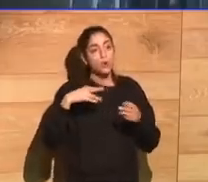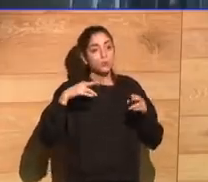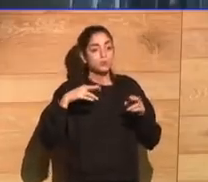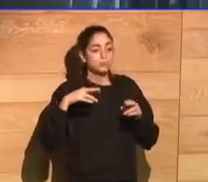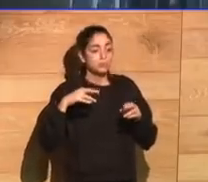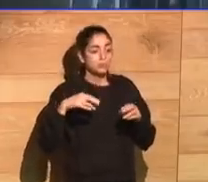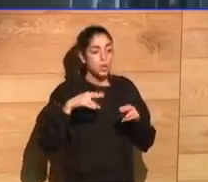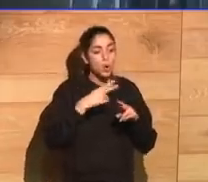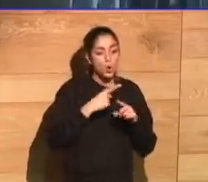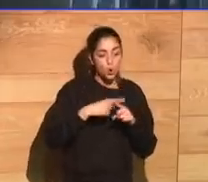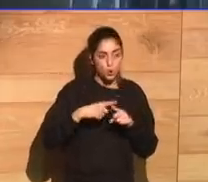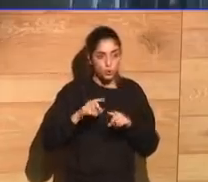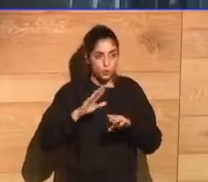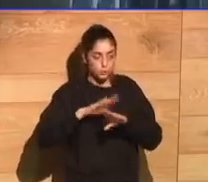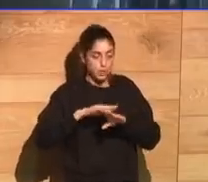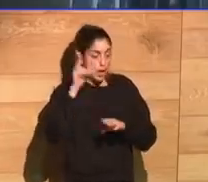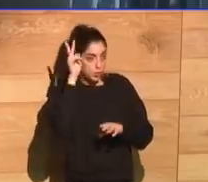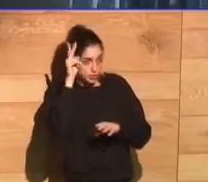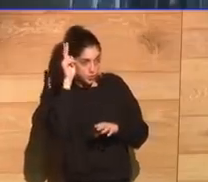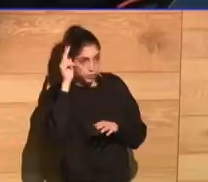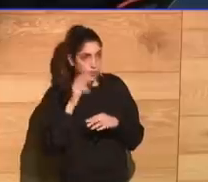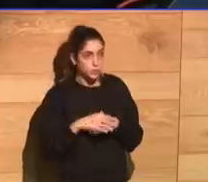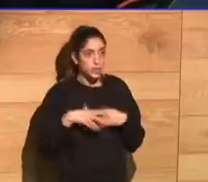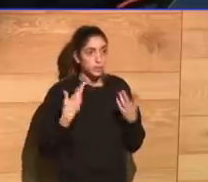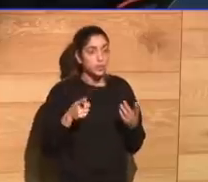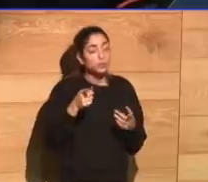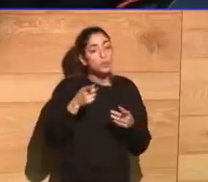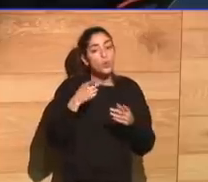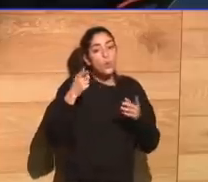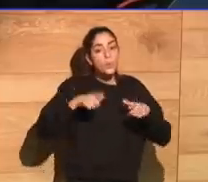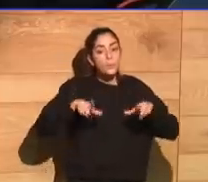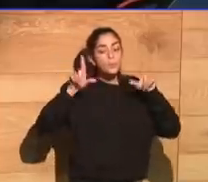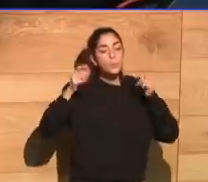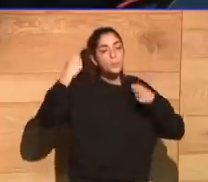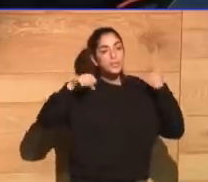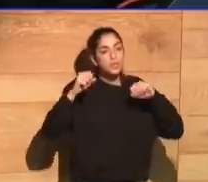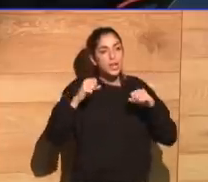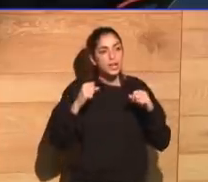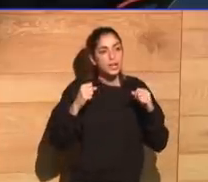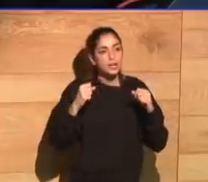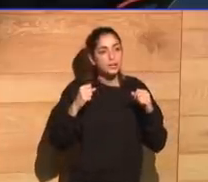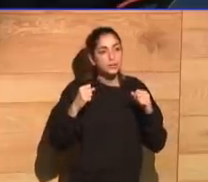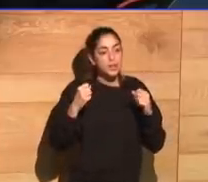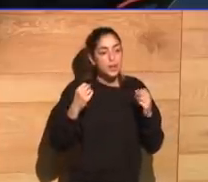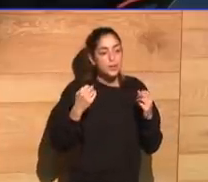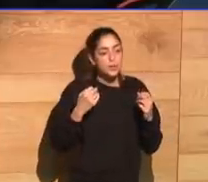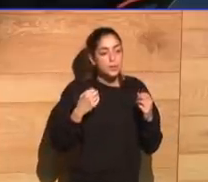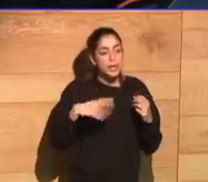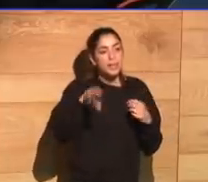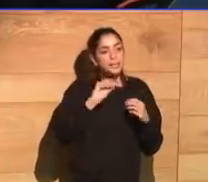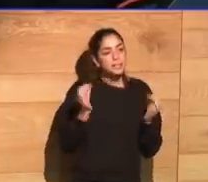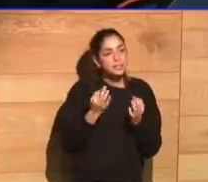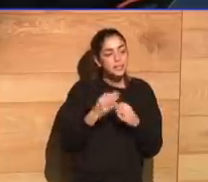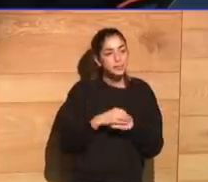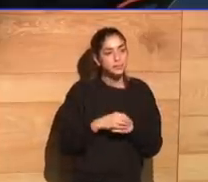Y a las 2 horas dice, bueno, ¿para qué veníais a verme? No, es para ver qué piensas del personaje. Y entonces Marlon Brando hizo una pequeña pausa, Richard Donner se preparó, dijo, aquí